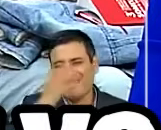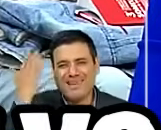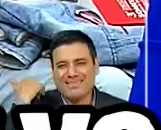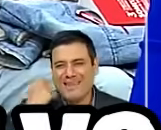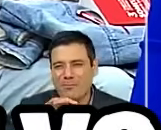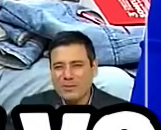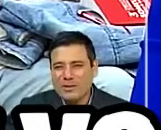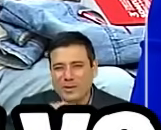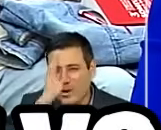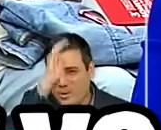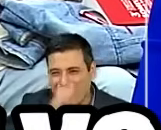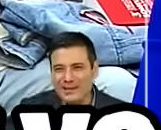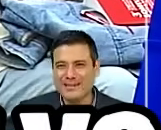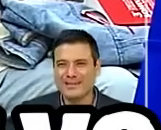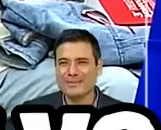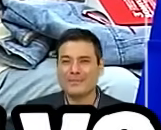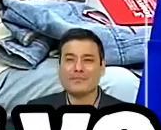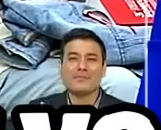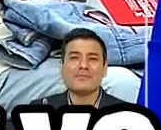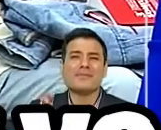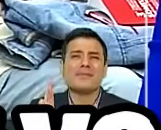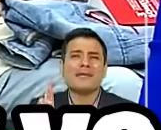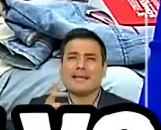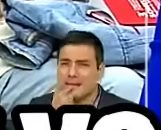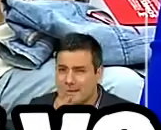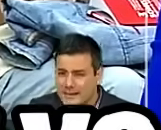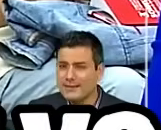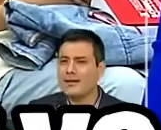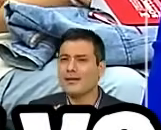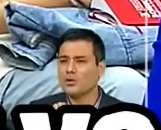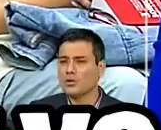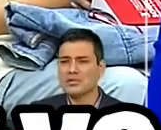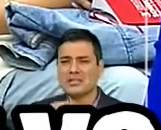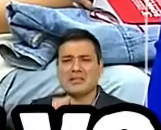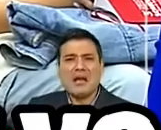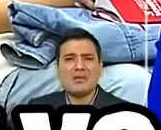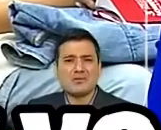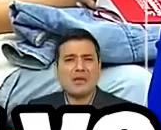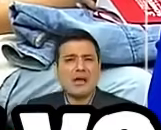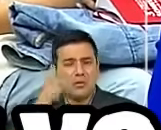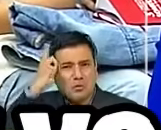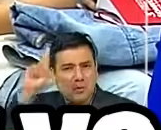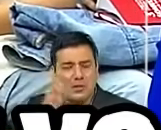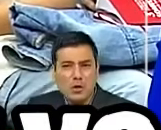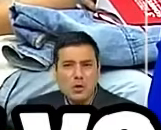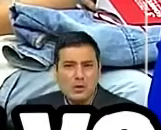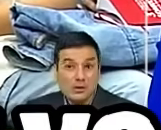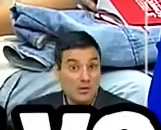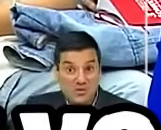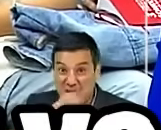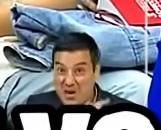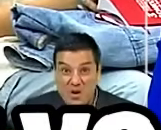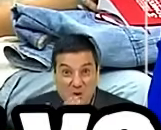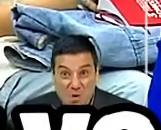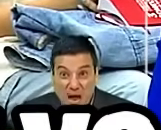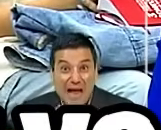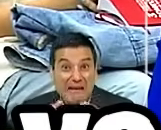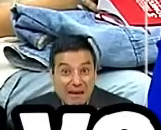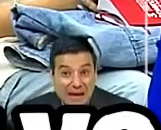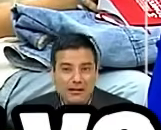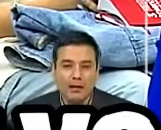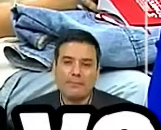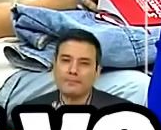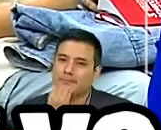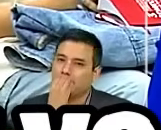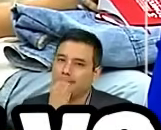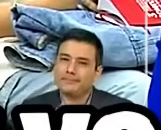tienes 60 años, nomás le faltó decir, y no tienes una pensión, no te preocupes porque ya debiste haber hecho un patrimonio, y si no lo hiciste, ya